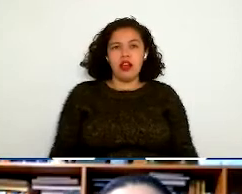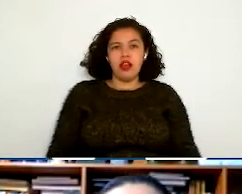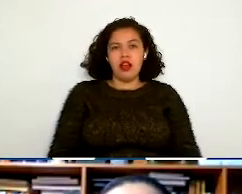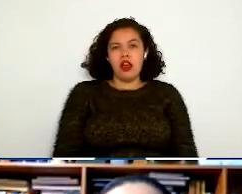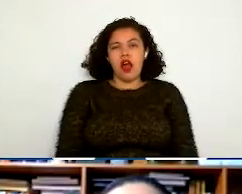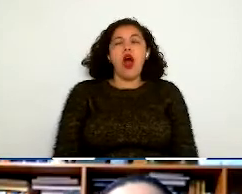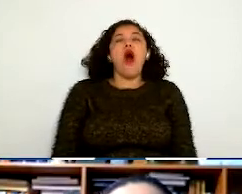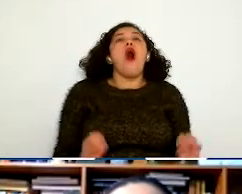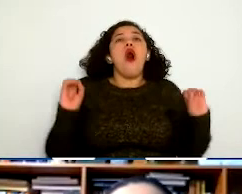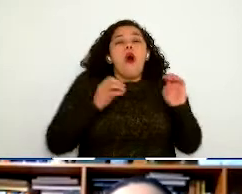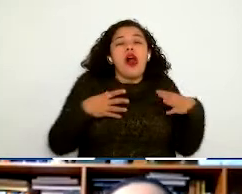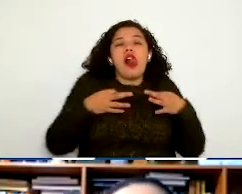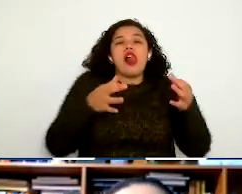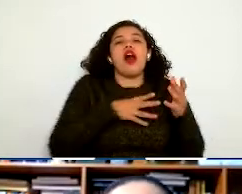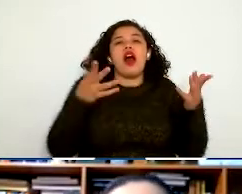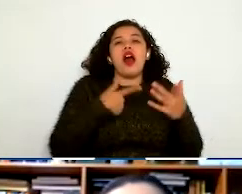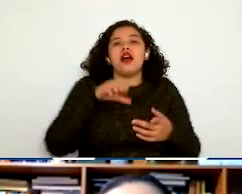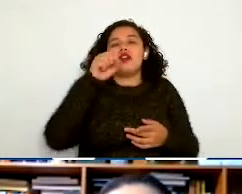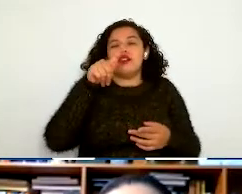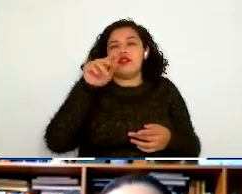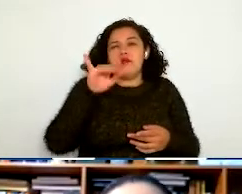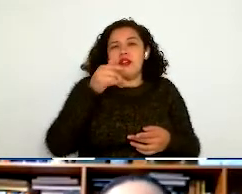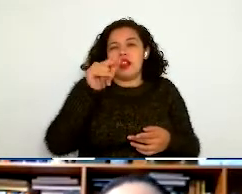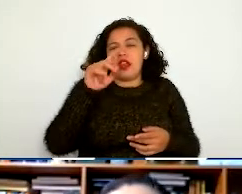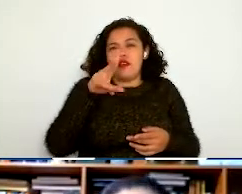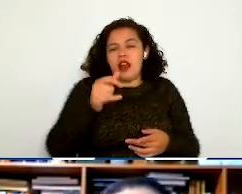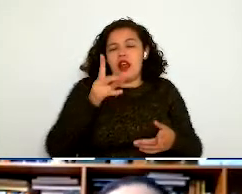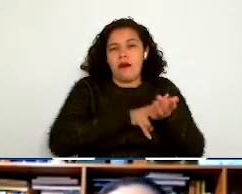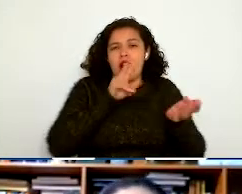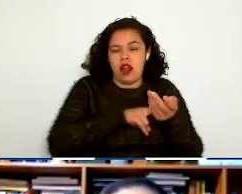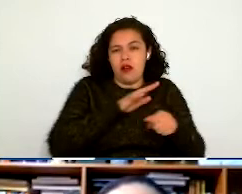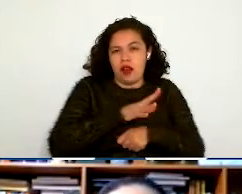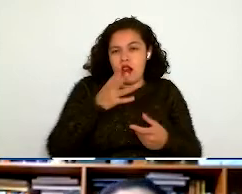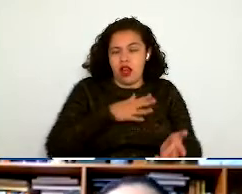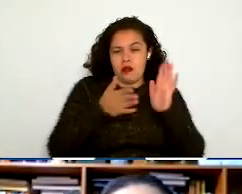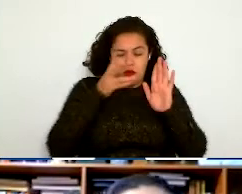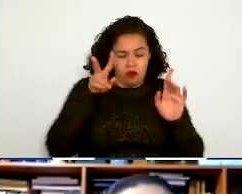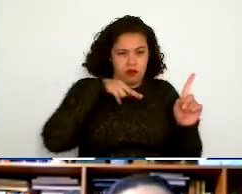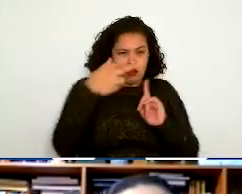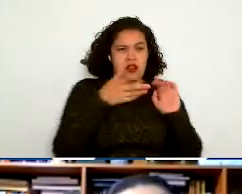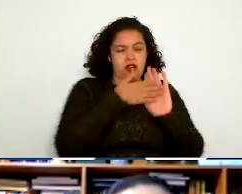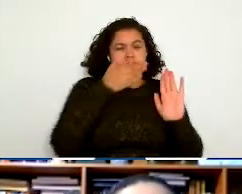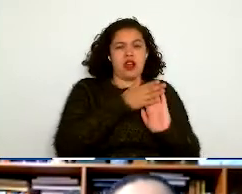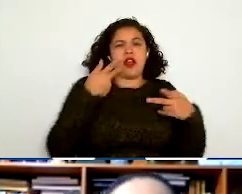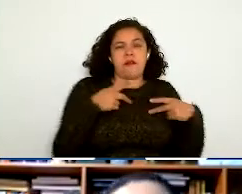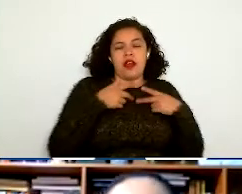subjetiva, donde lo más valioso tendría que ser la percepción, la construcción que ya la persona hizo